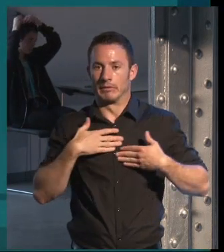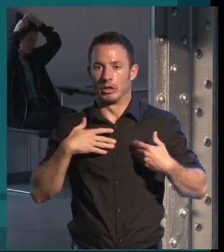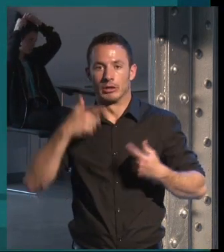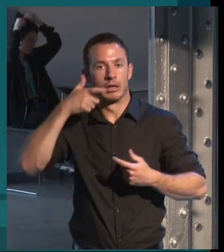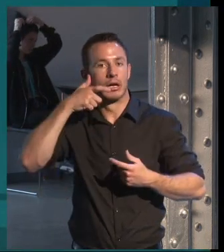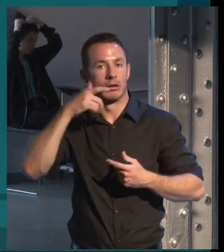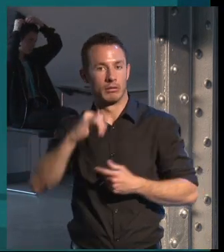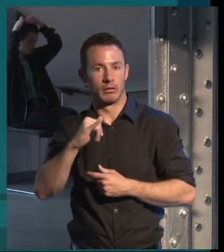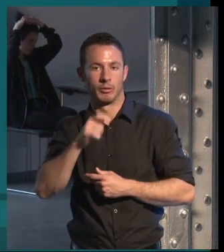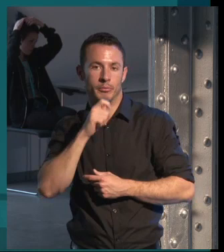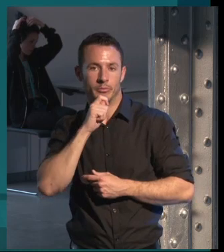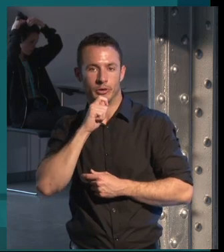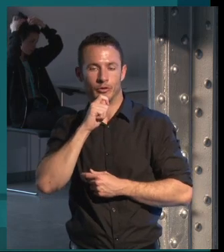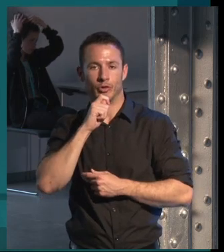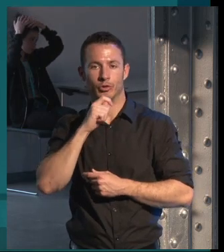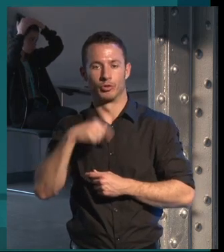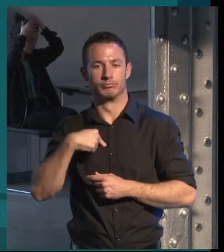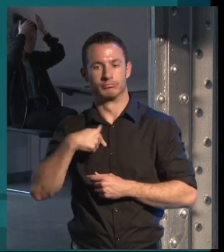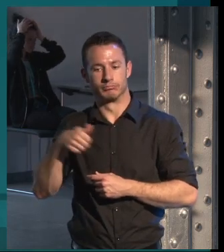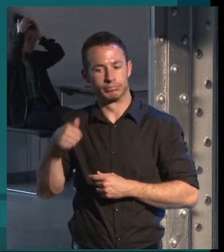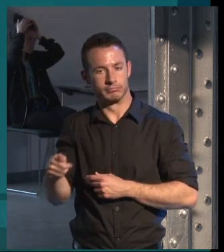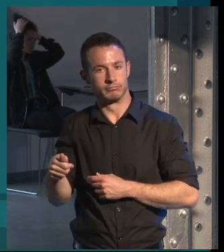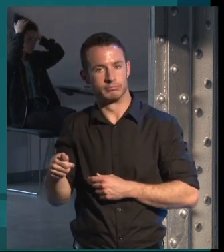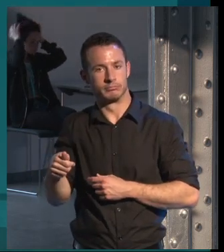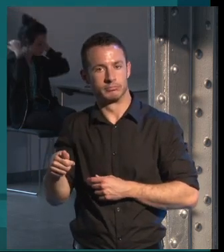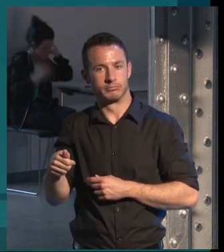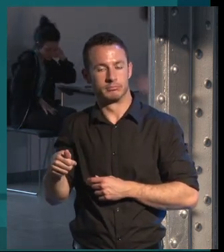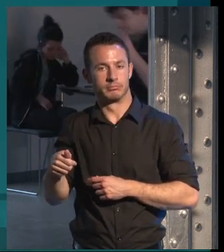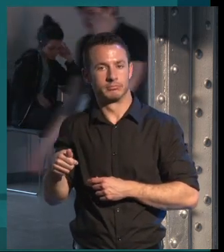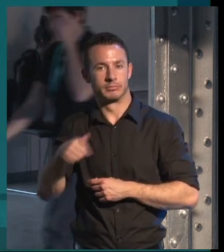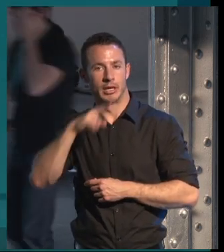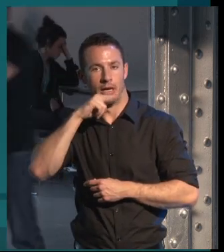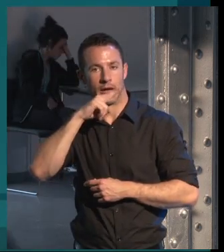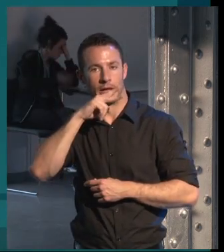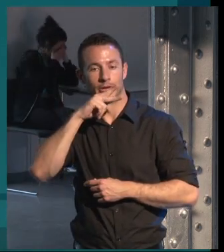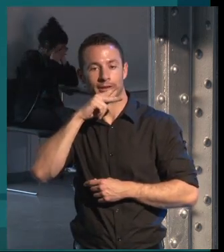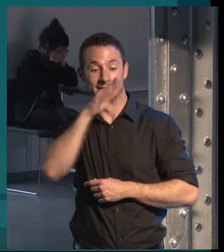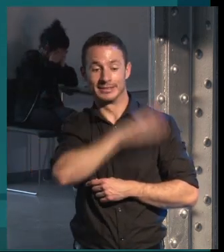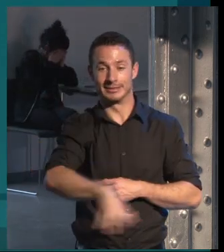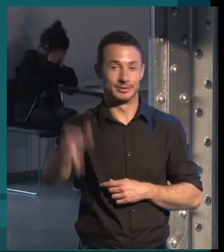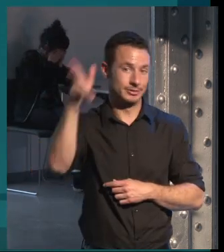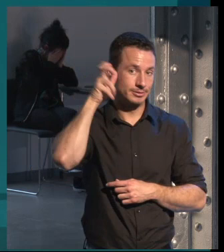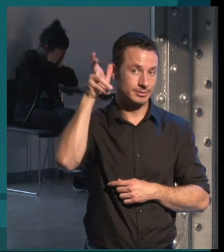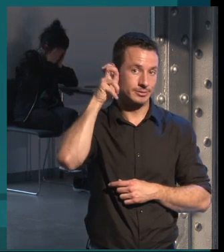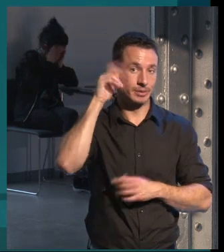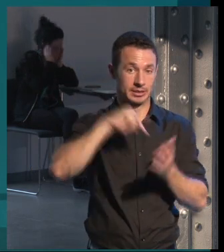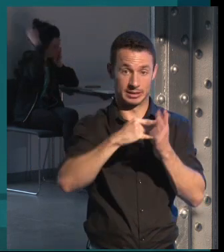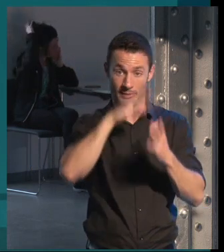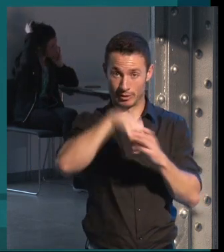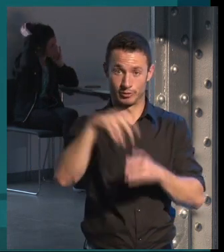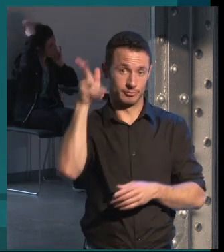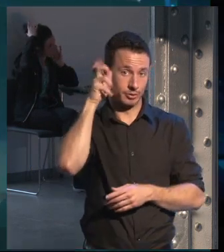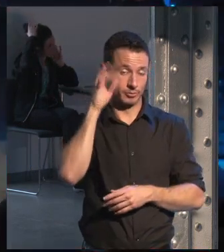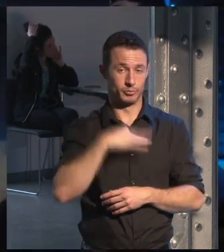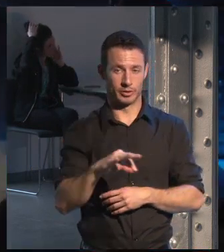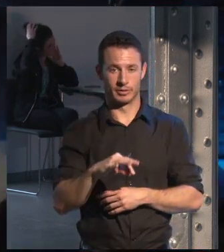cascos puestos, que para que pudiéramos hablar, yo le doy al botón de hablar y se me oiría hablar dentro del sistema,